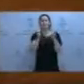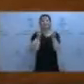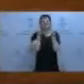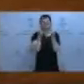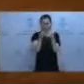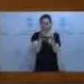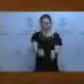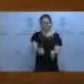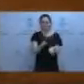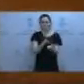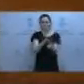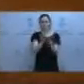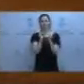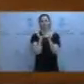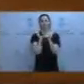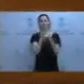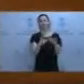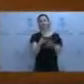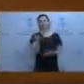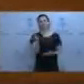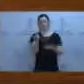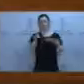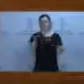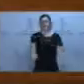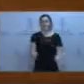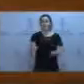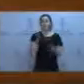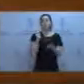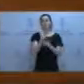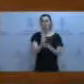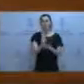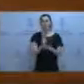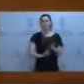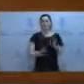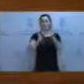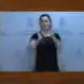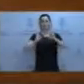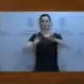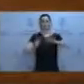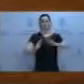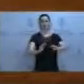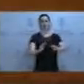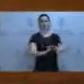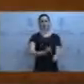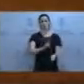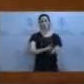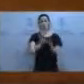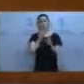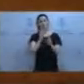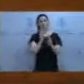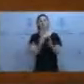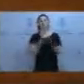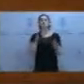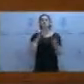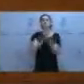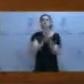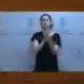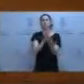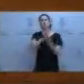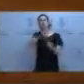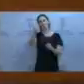que da servicio. Este sector presenta unas peculiaridades propias frente a otros ámbitos de